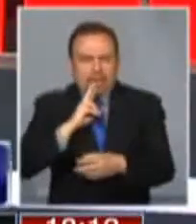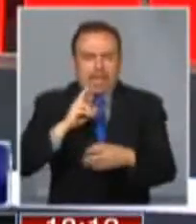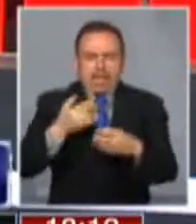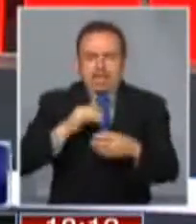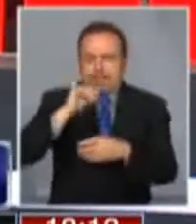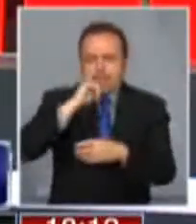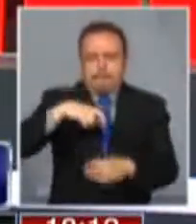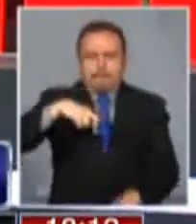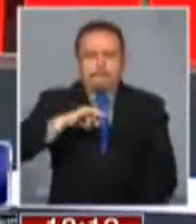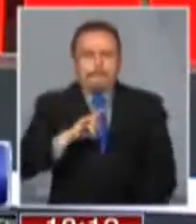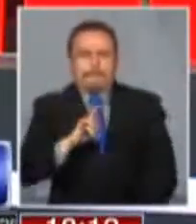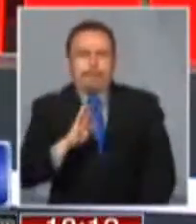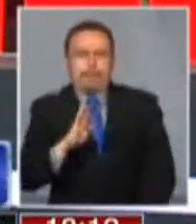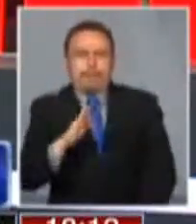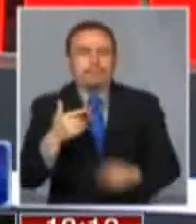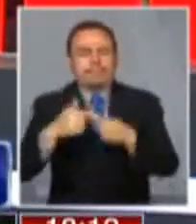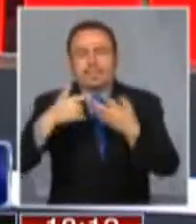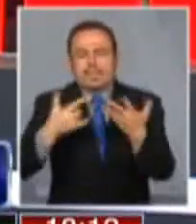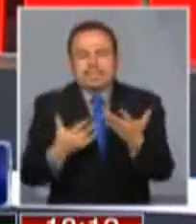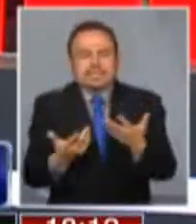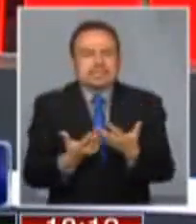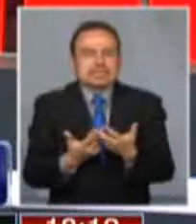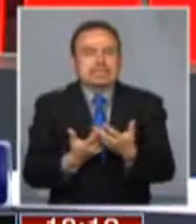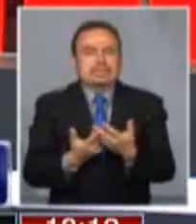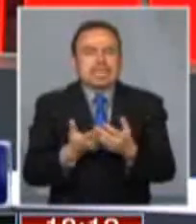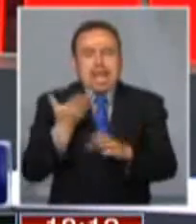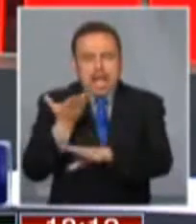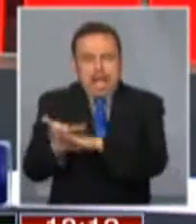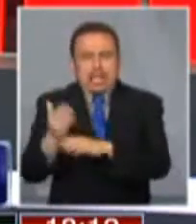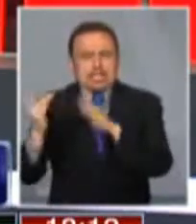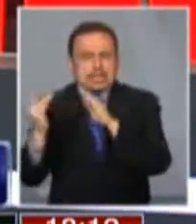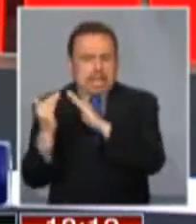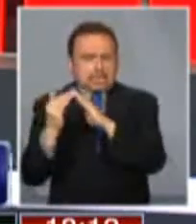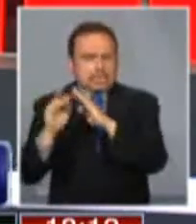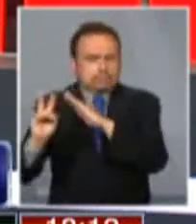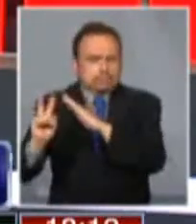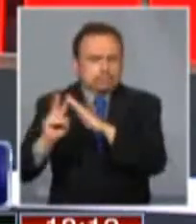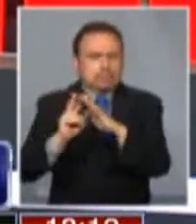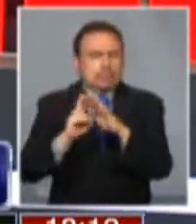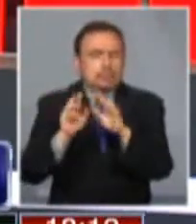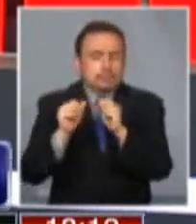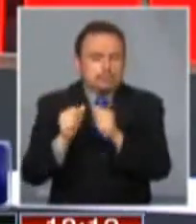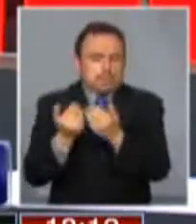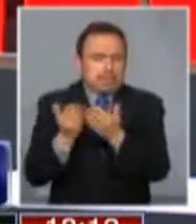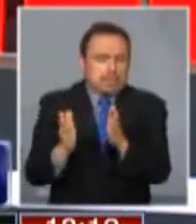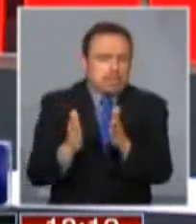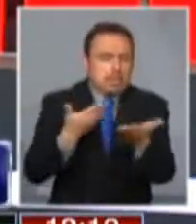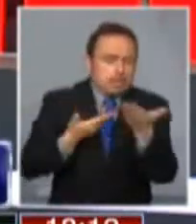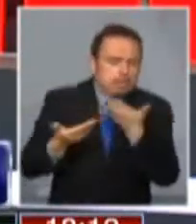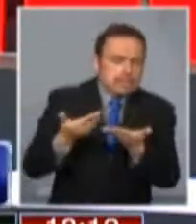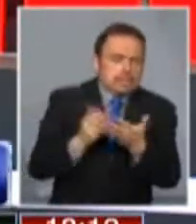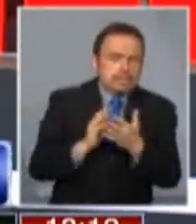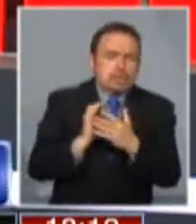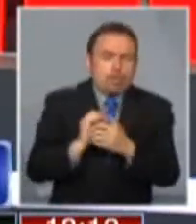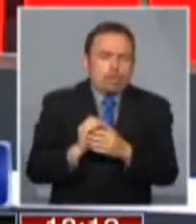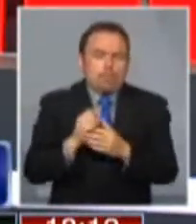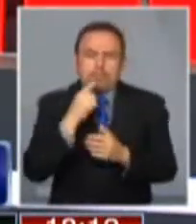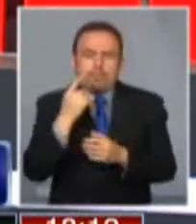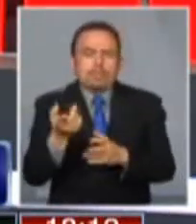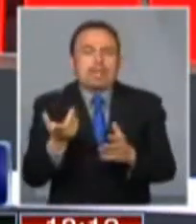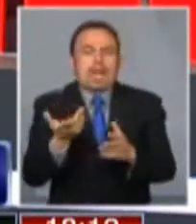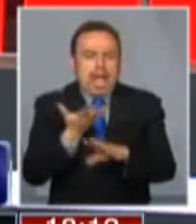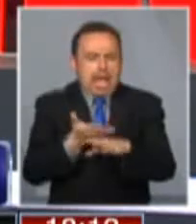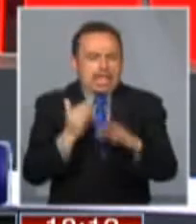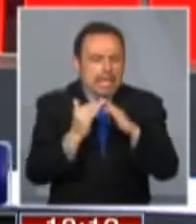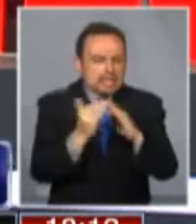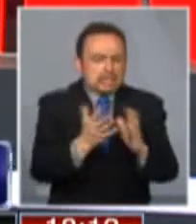ustedes hayan identificado, o hay todavía una posibilidad y una puerta para abrir un diálogo precisamente con esas